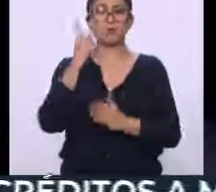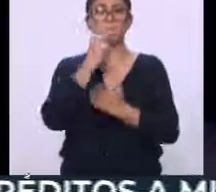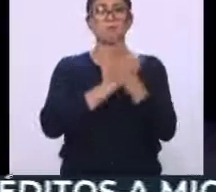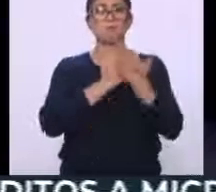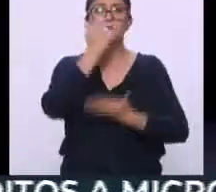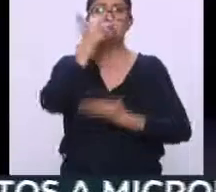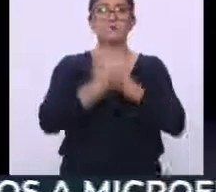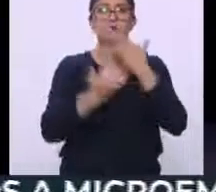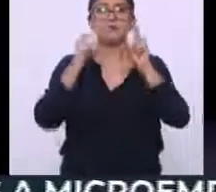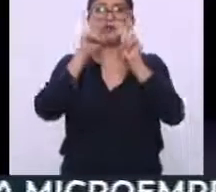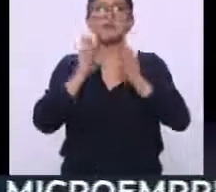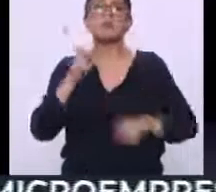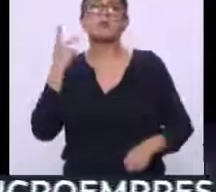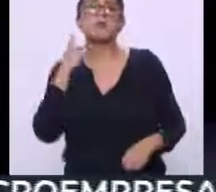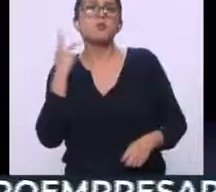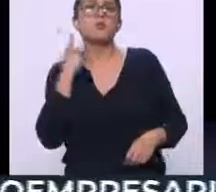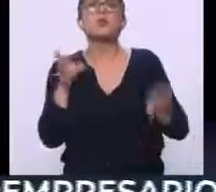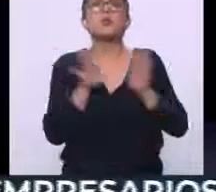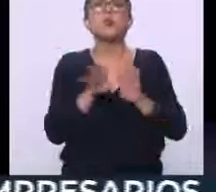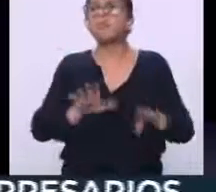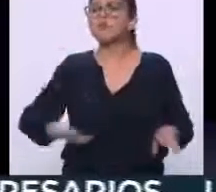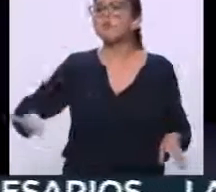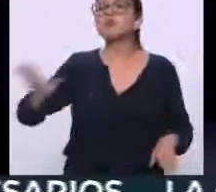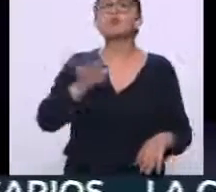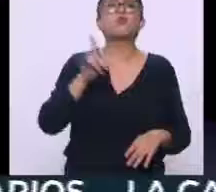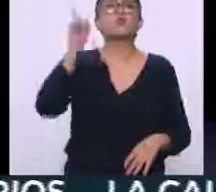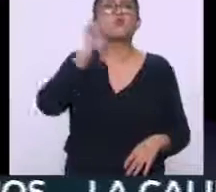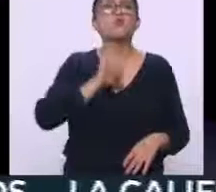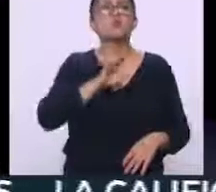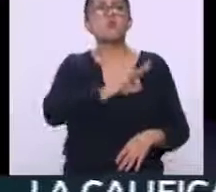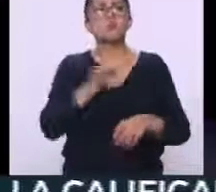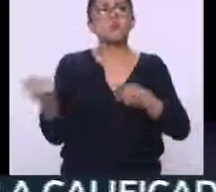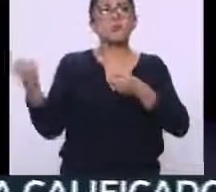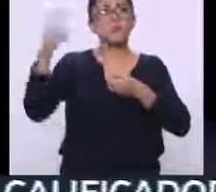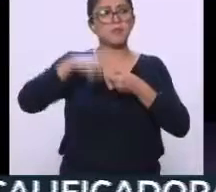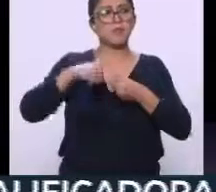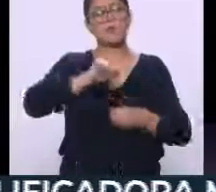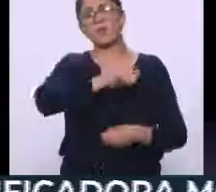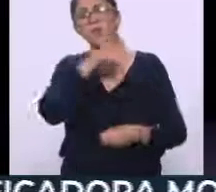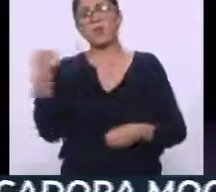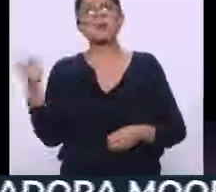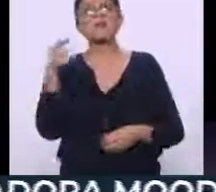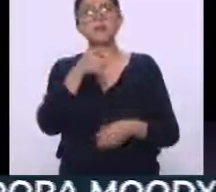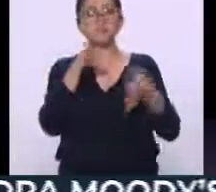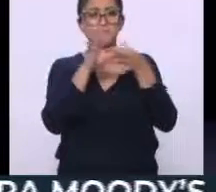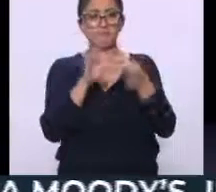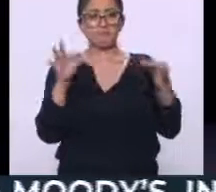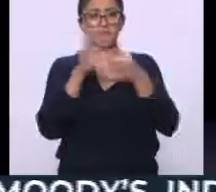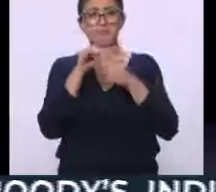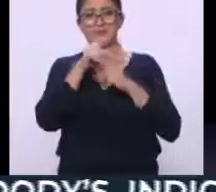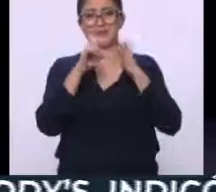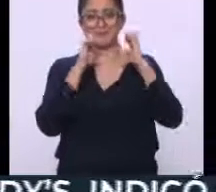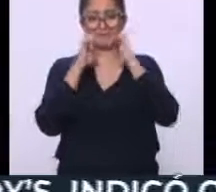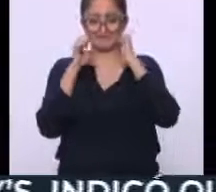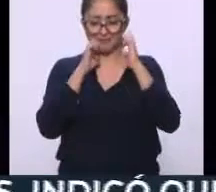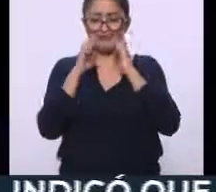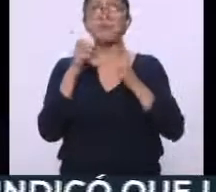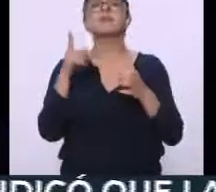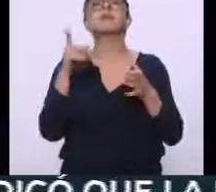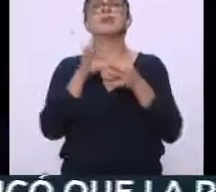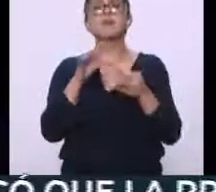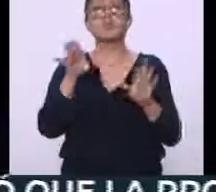político, de cómo podemos las feministas insertarnos. Y otra cosa muy interesante que cuenta en la entrevista es sobre